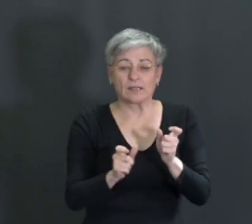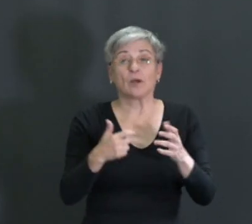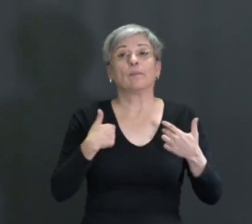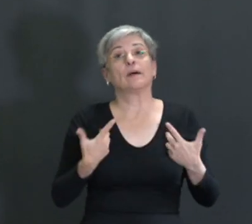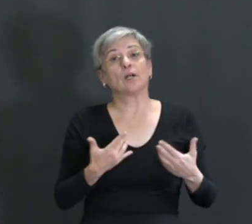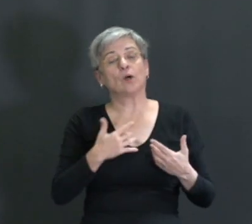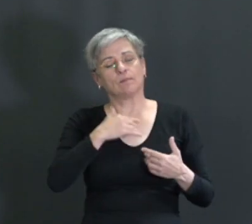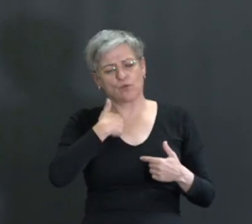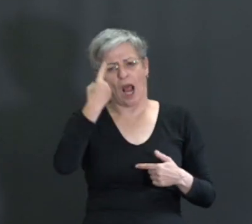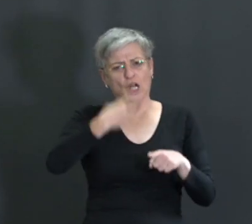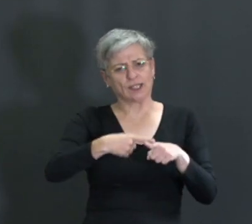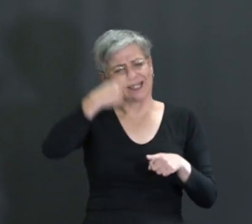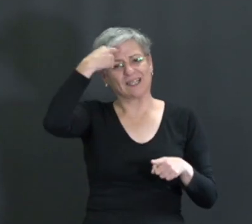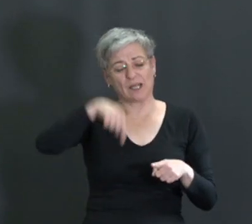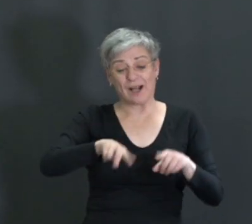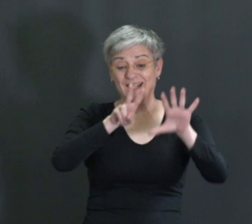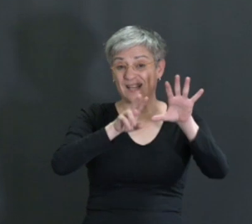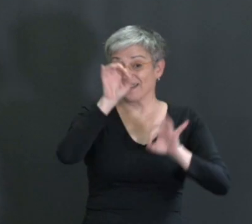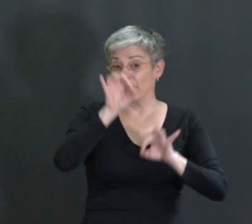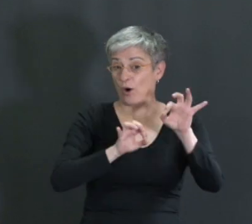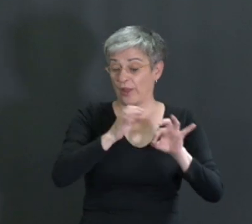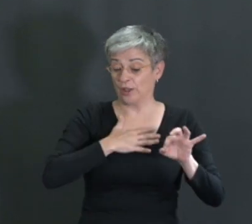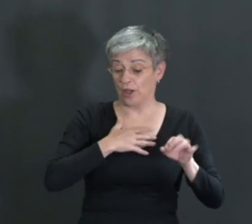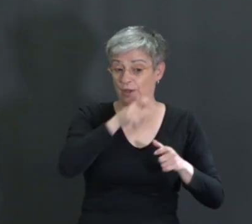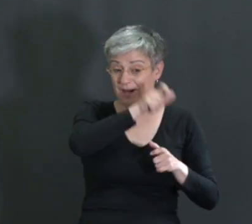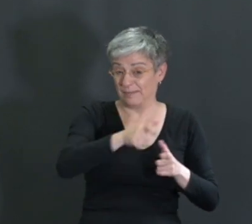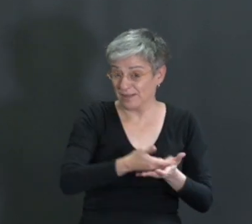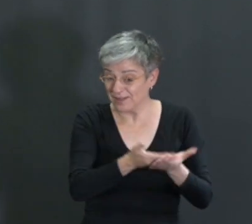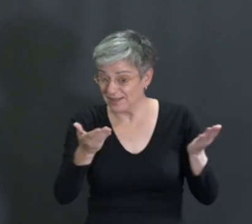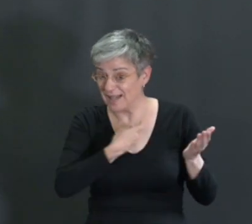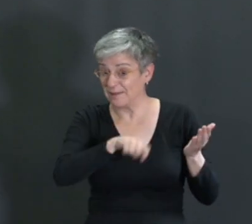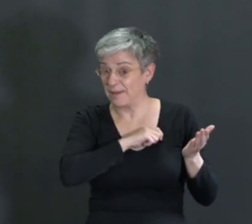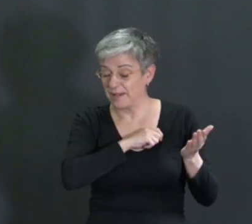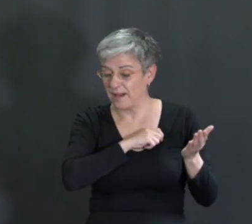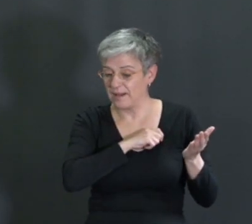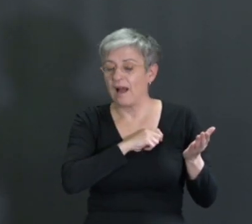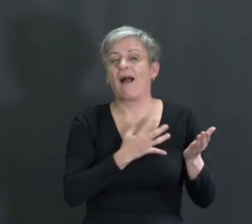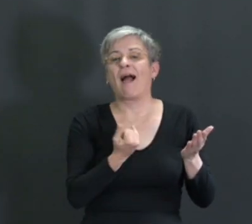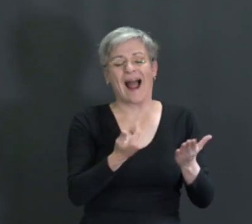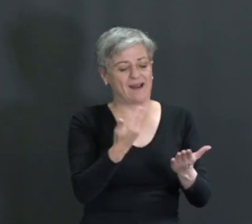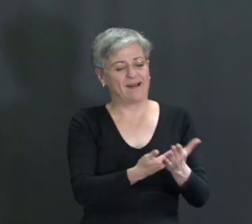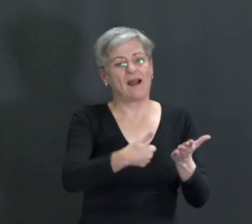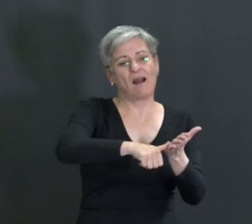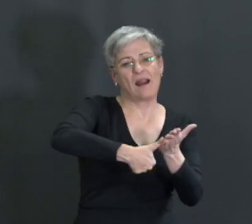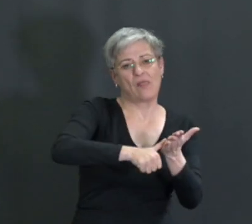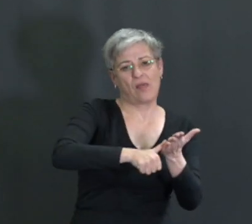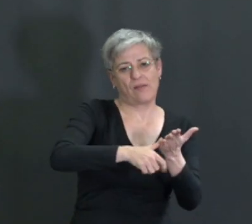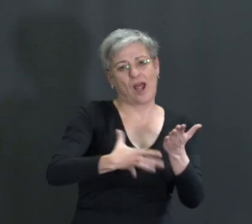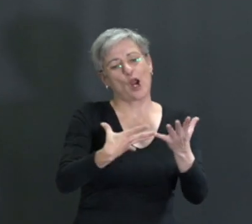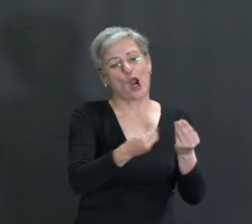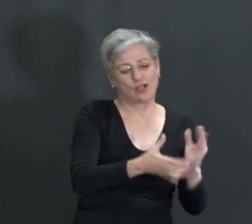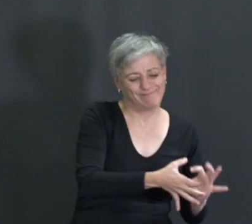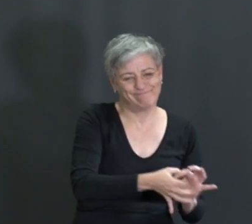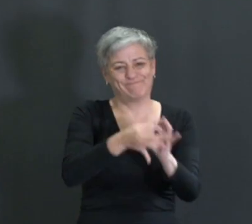tenemos contrastado es el 7% de la población española tiene una licencia con una federación